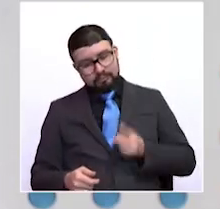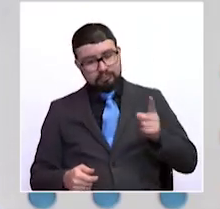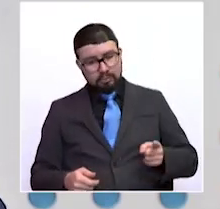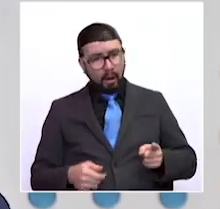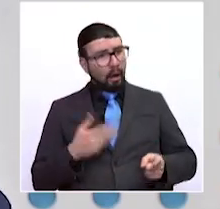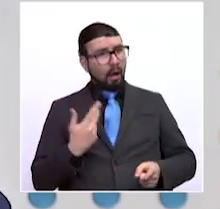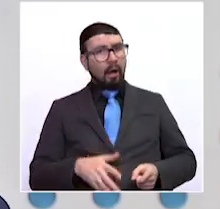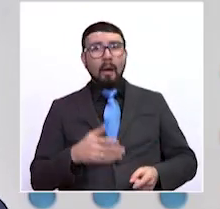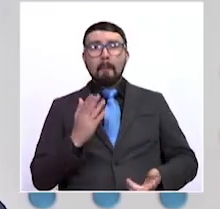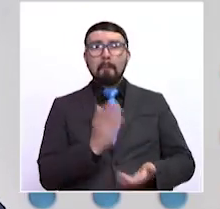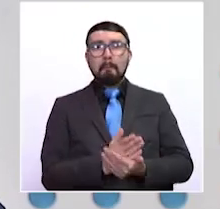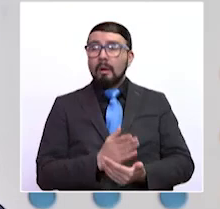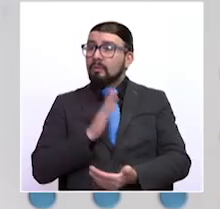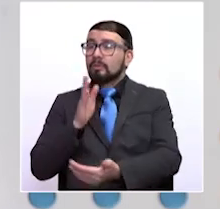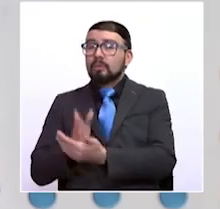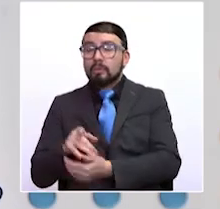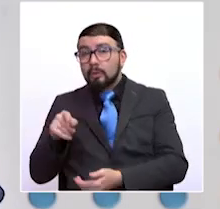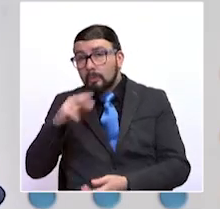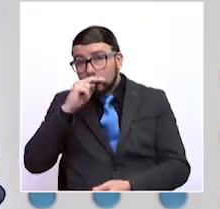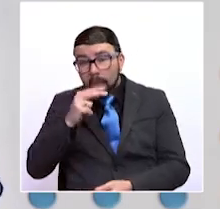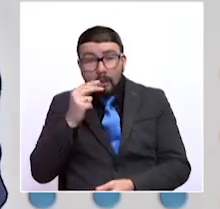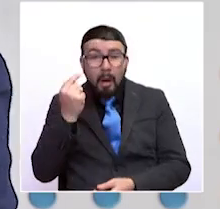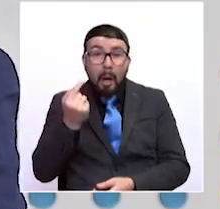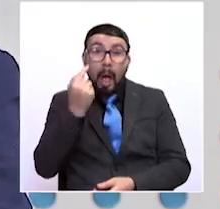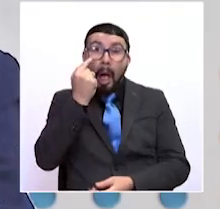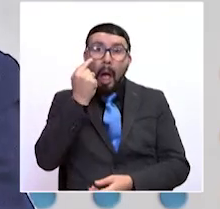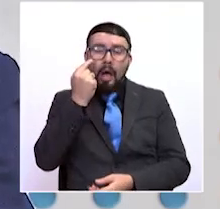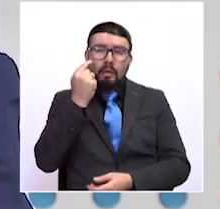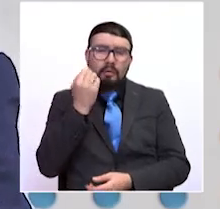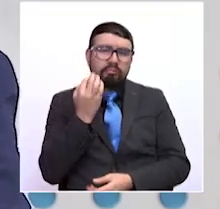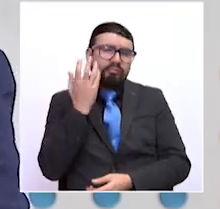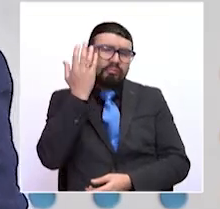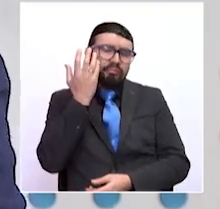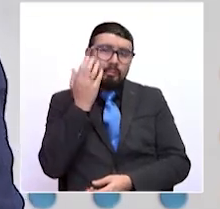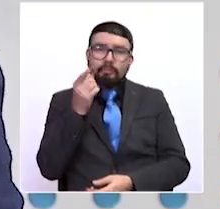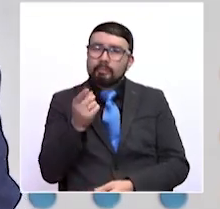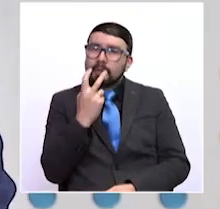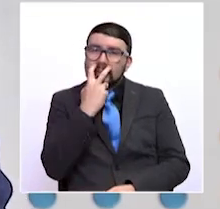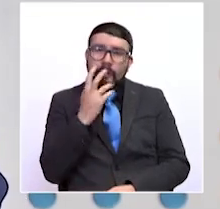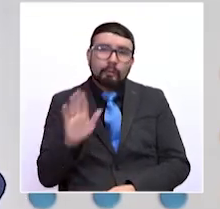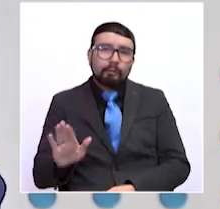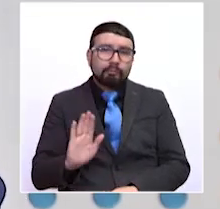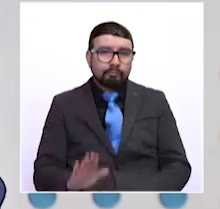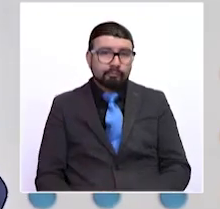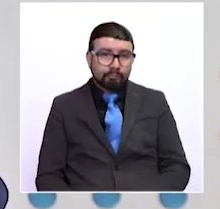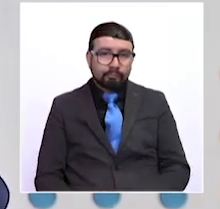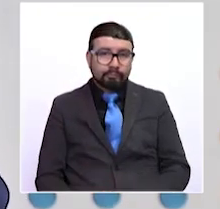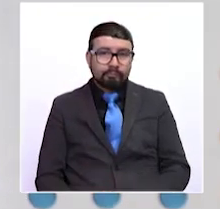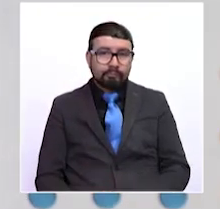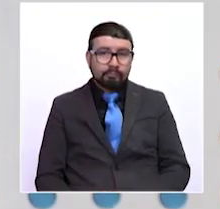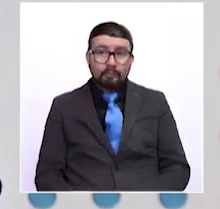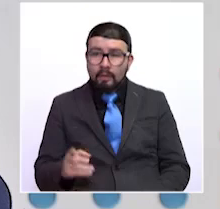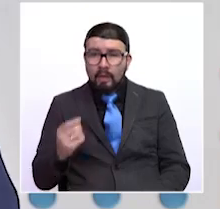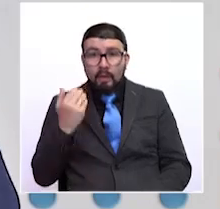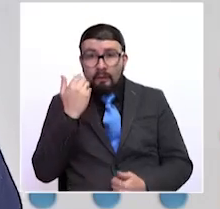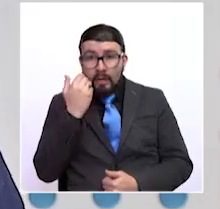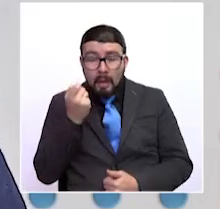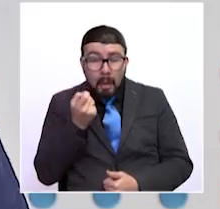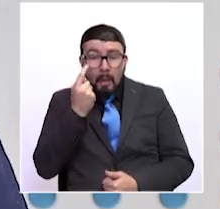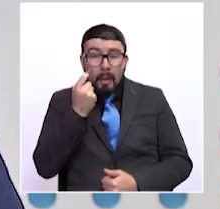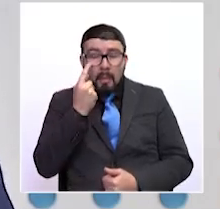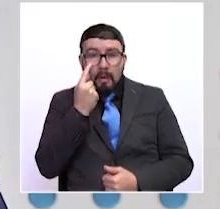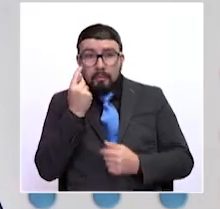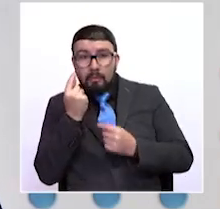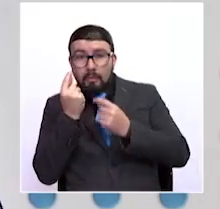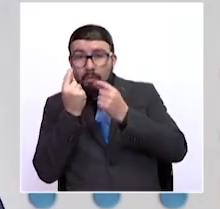hospital infantil con un ojito perforado? Y ese ojito perforado obviamente nos causa una enfermedad tal que daña el